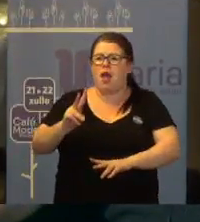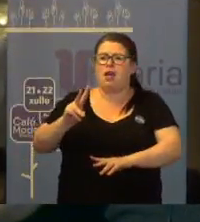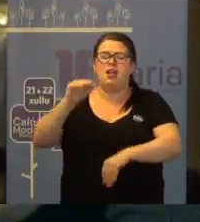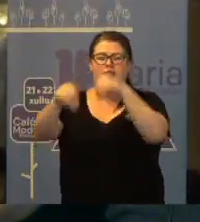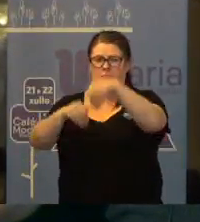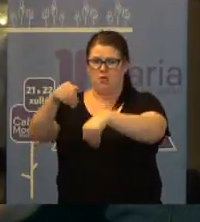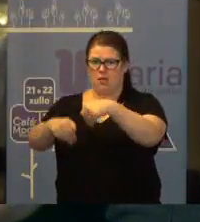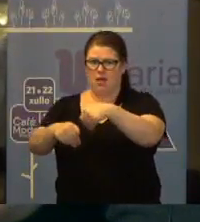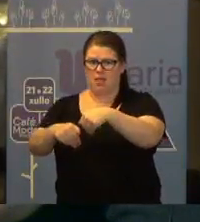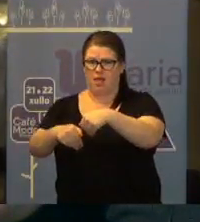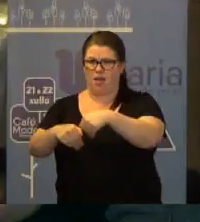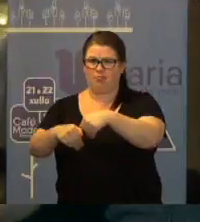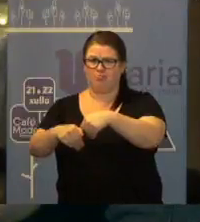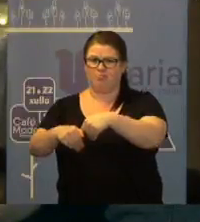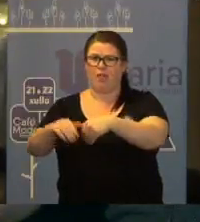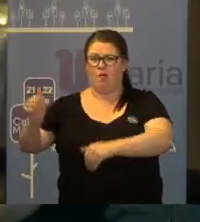democrática renda máis.